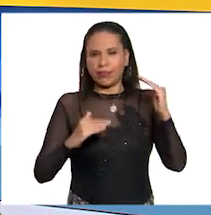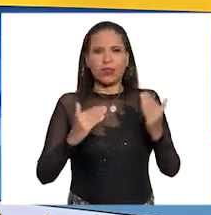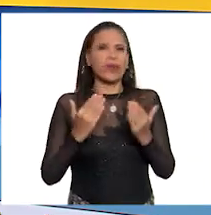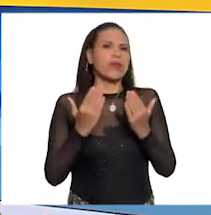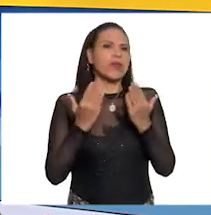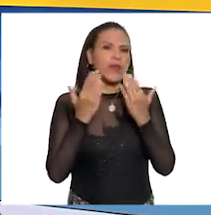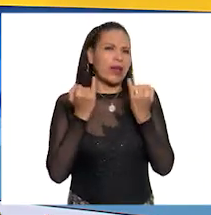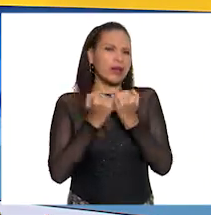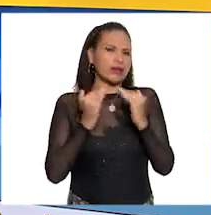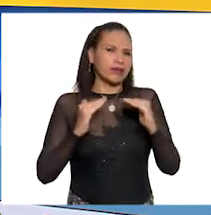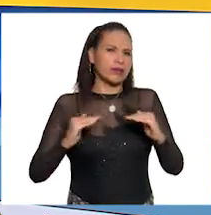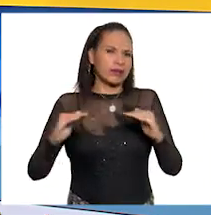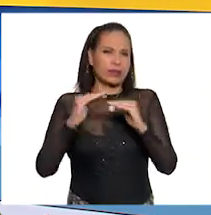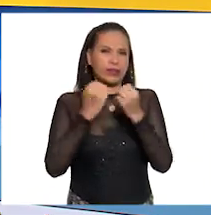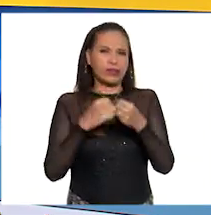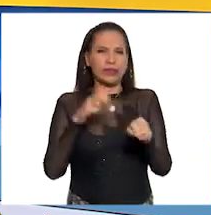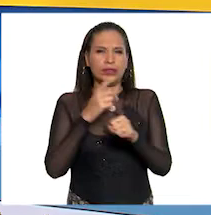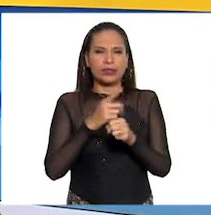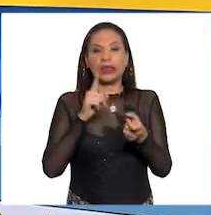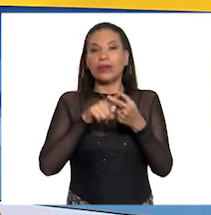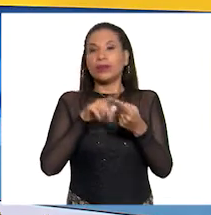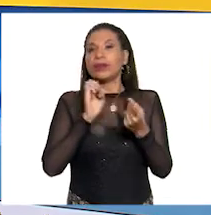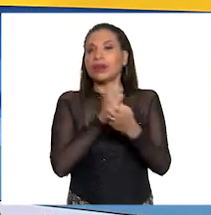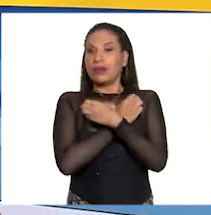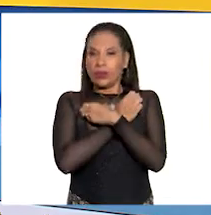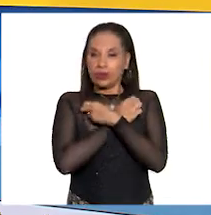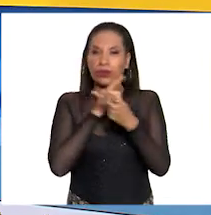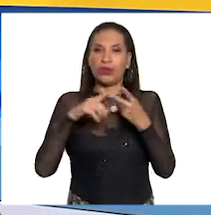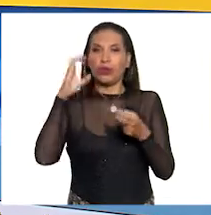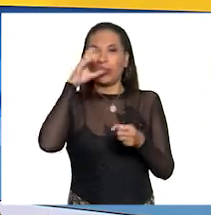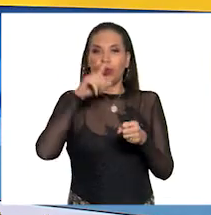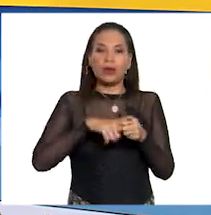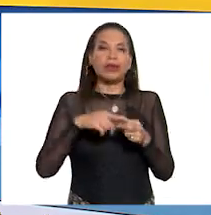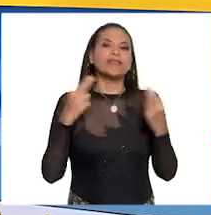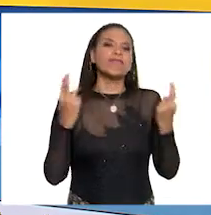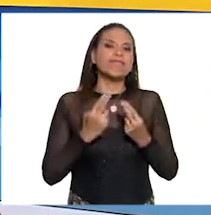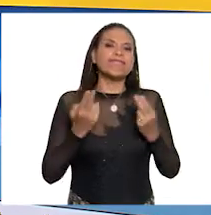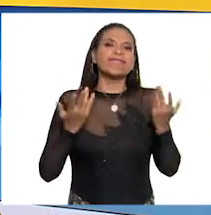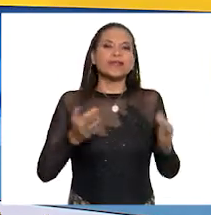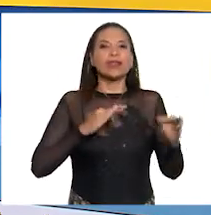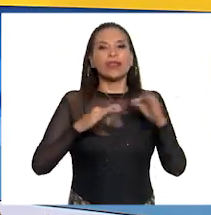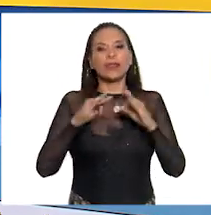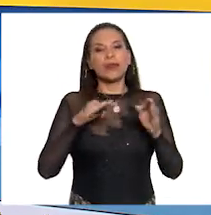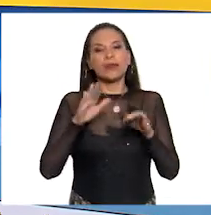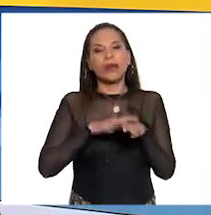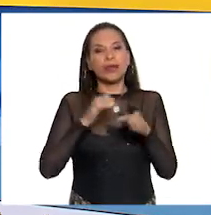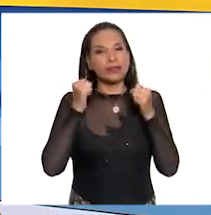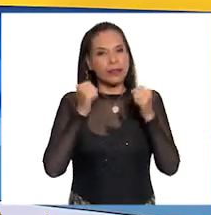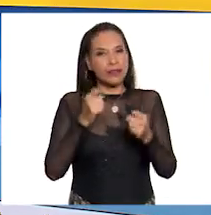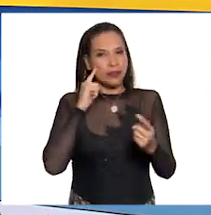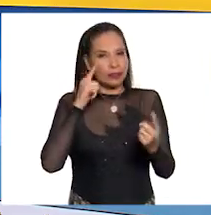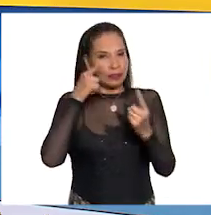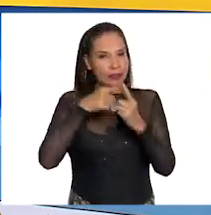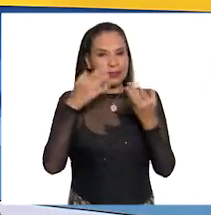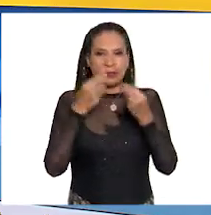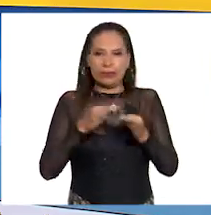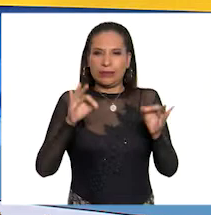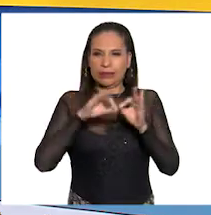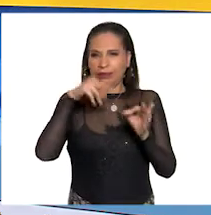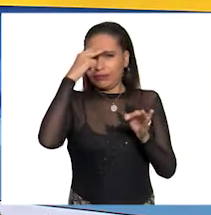existían, especialmente en términos educativos y culturales, era necesario trabajar por consolidar una identidad